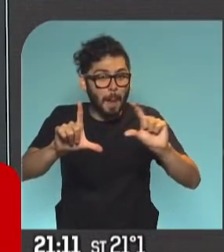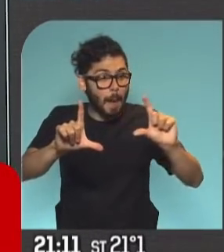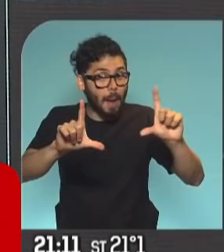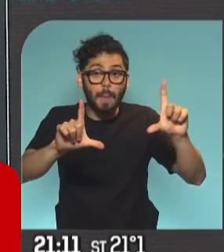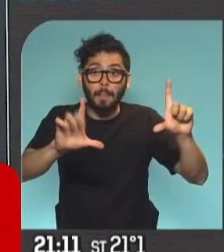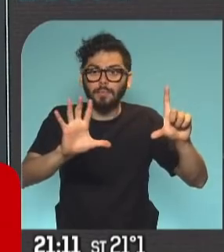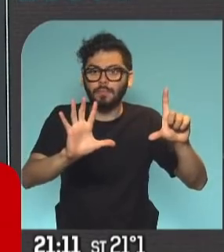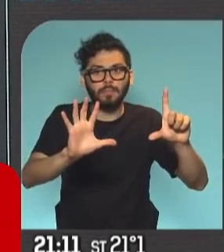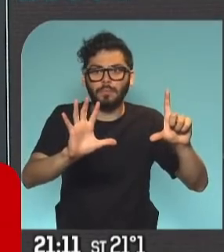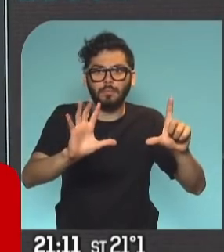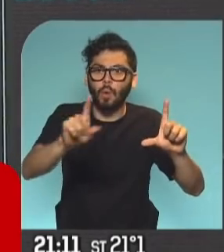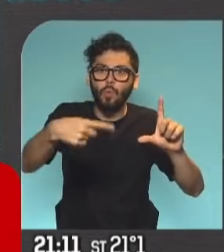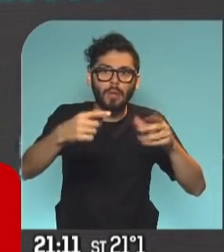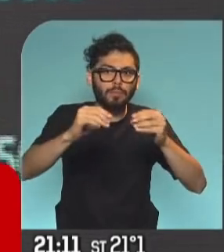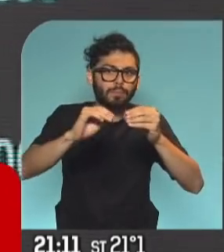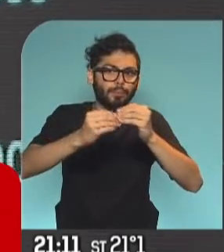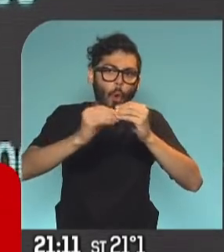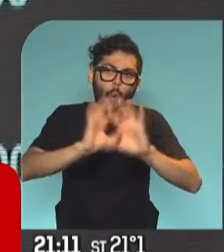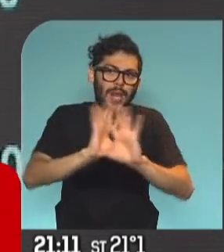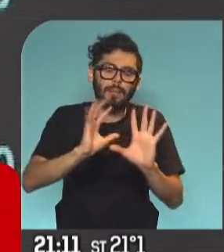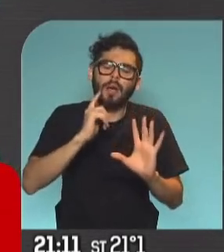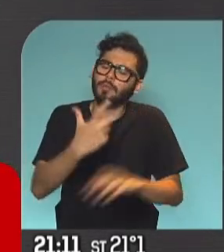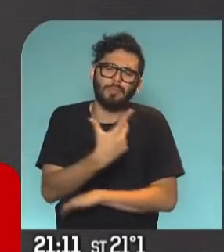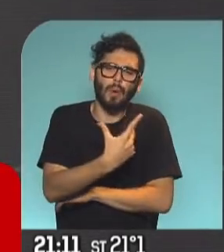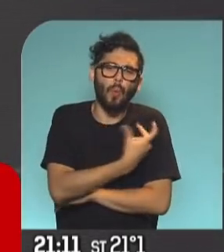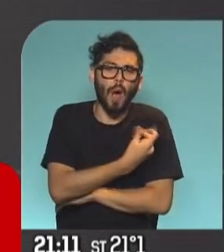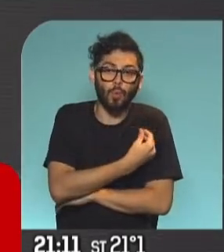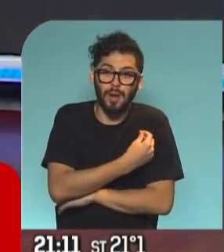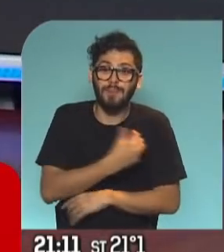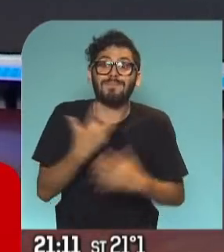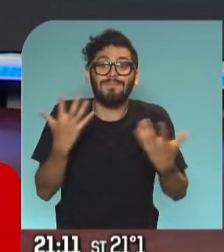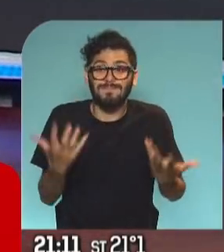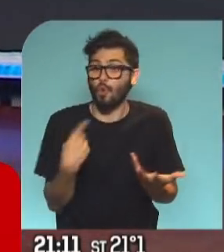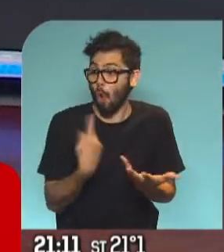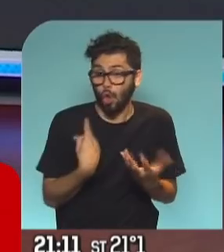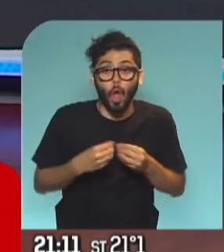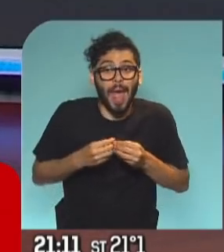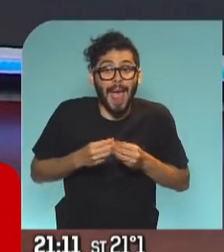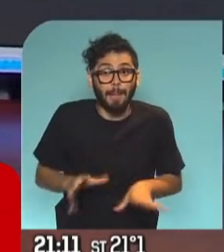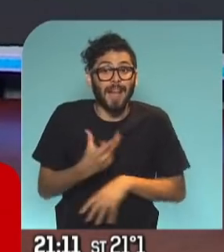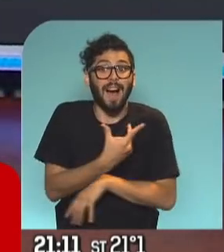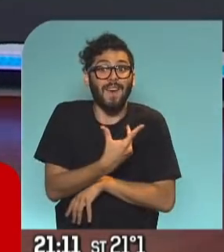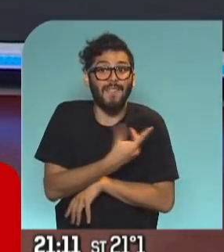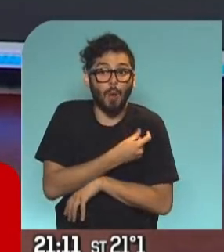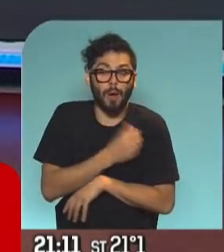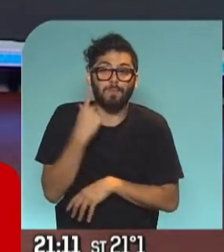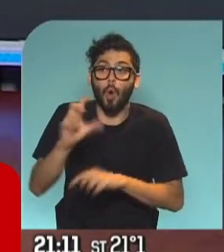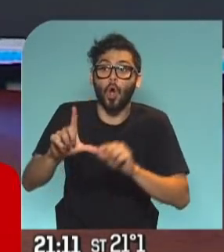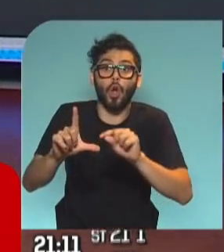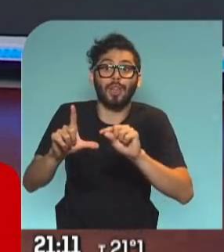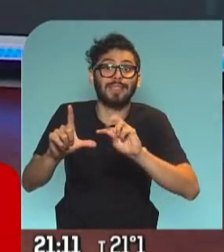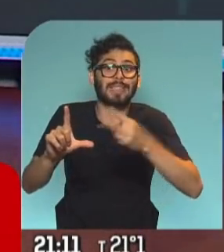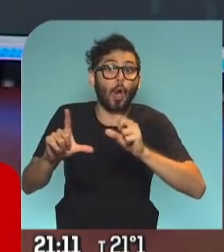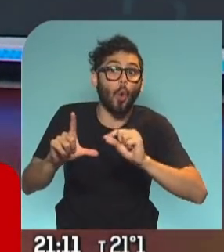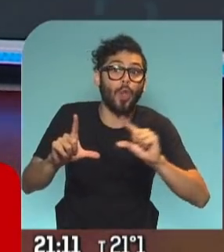va a crear serios problemas y empezamos a vacunar. O sea que nosotros cuando empecemos a vacunar quizá podamos prevenir este